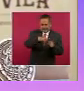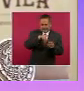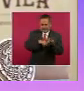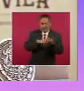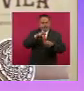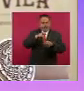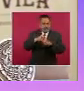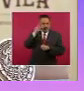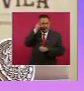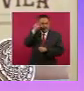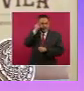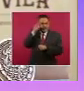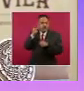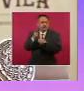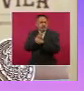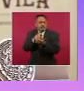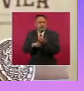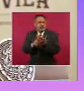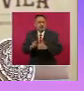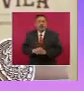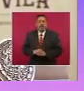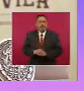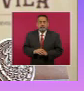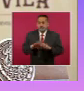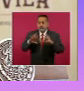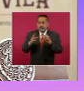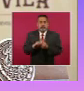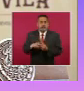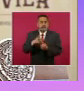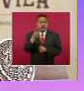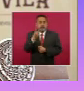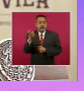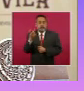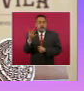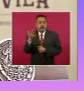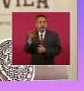de Campeche. Adelante. En suma,